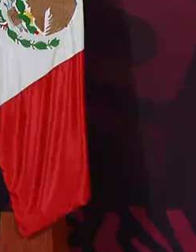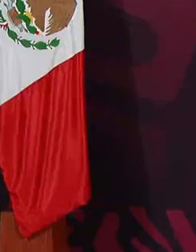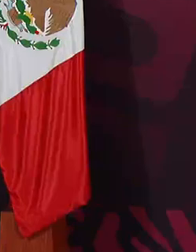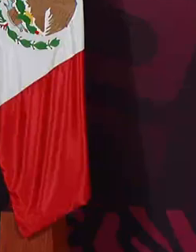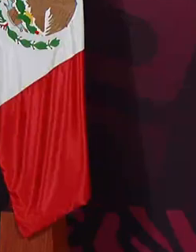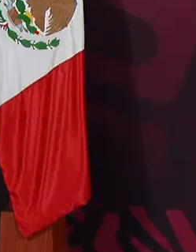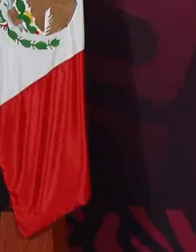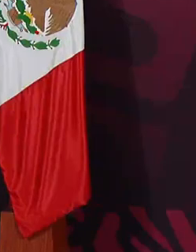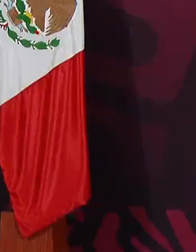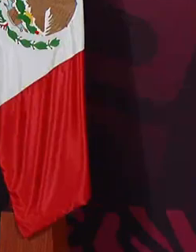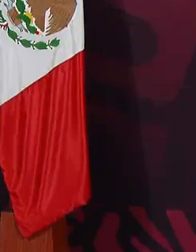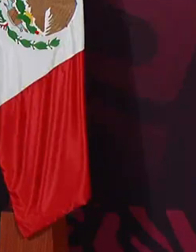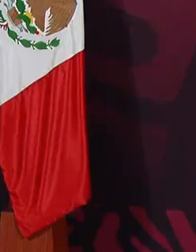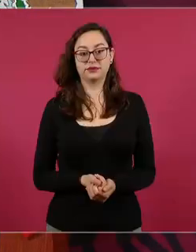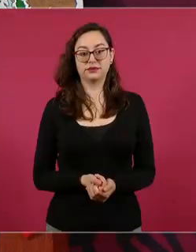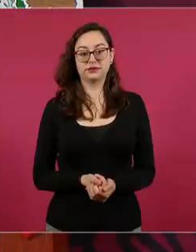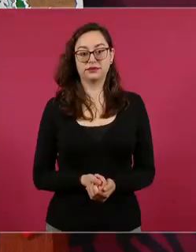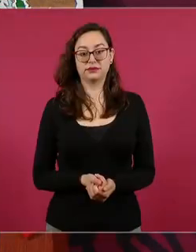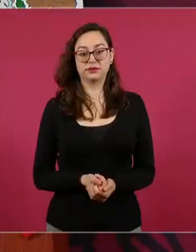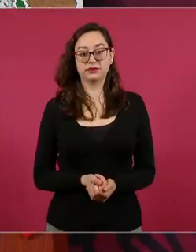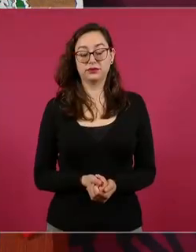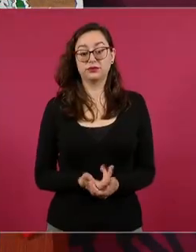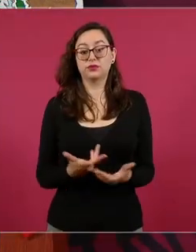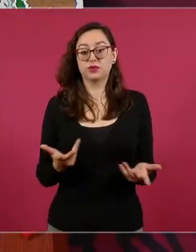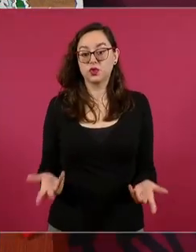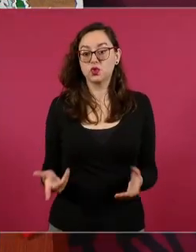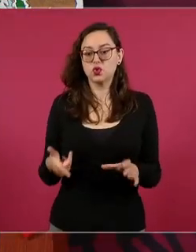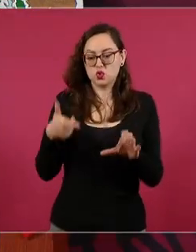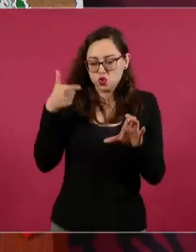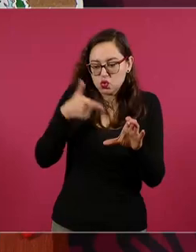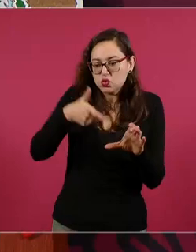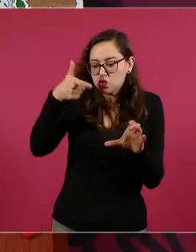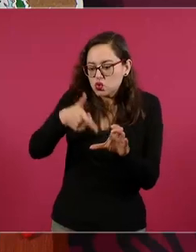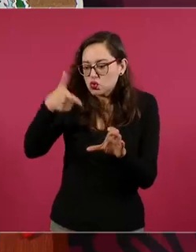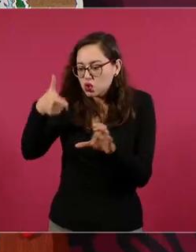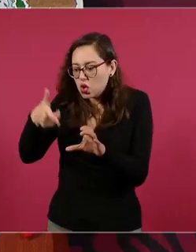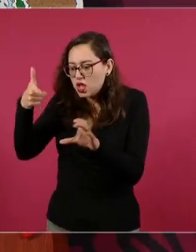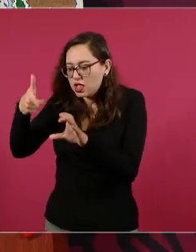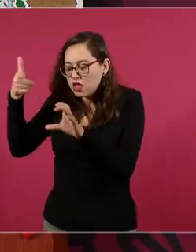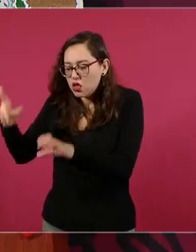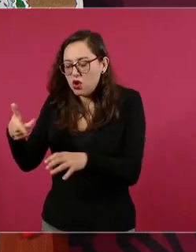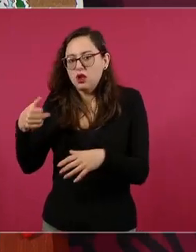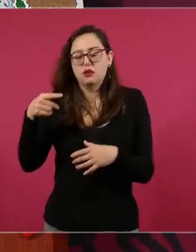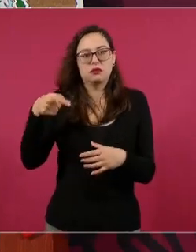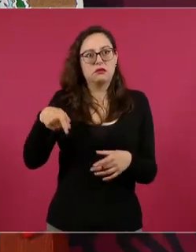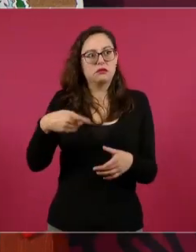no les daban el trato, ¿no?, de migrante no deseado.